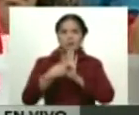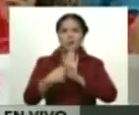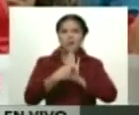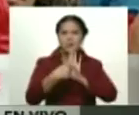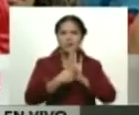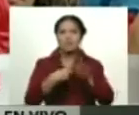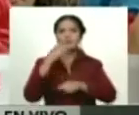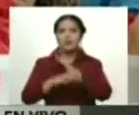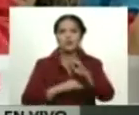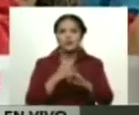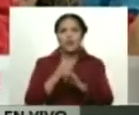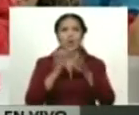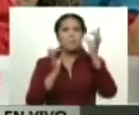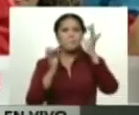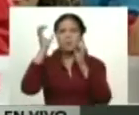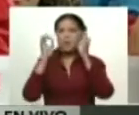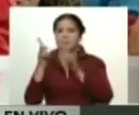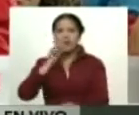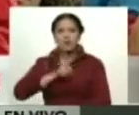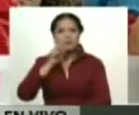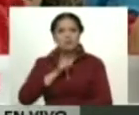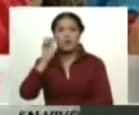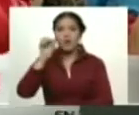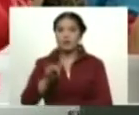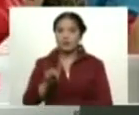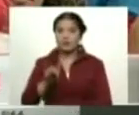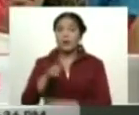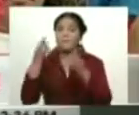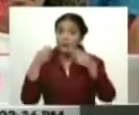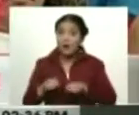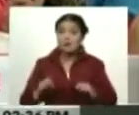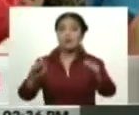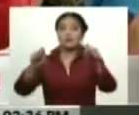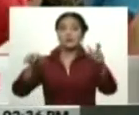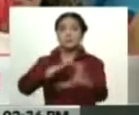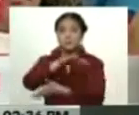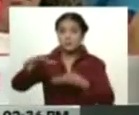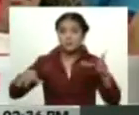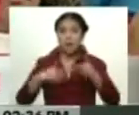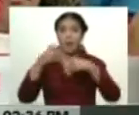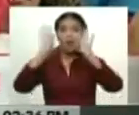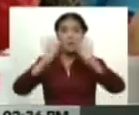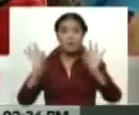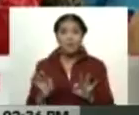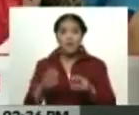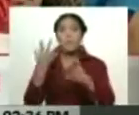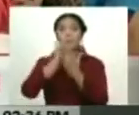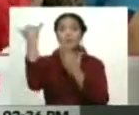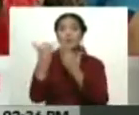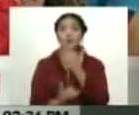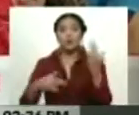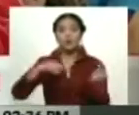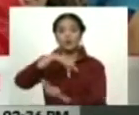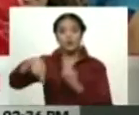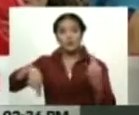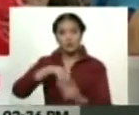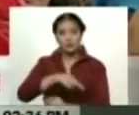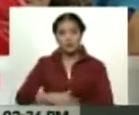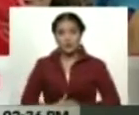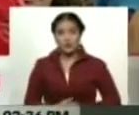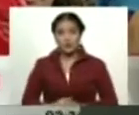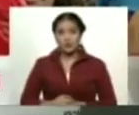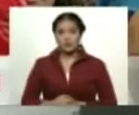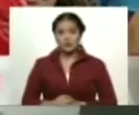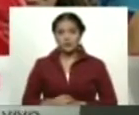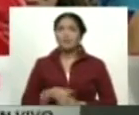las mentiras que se tejieron internamente para tratar de descuadernar el modelo, el proyecto revolucionario, con